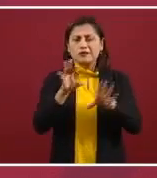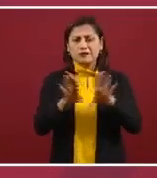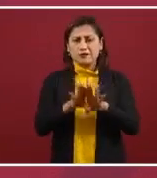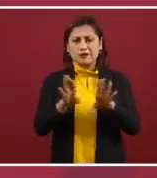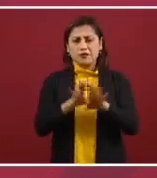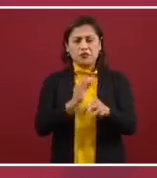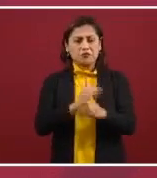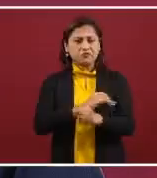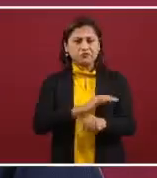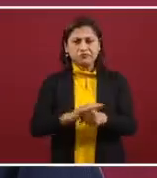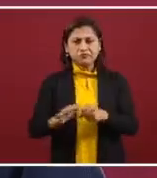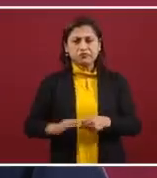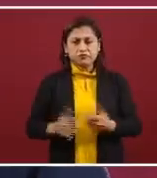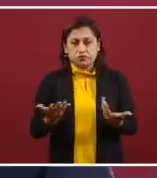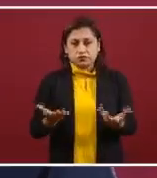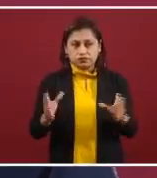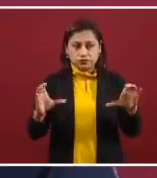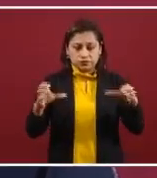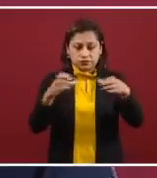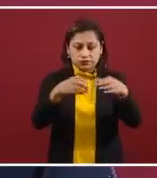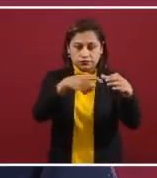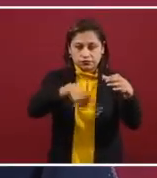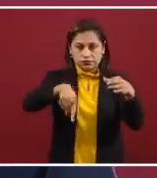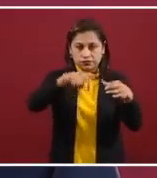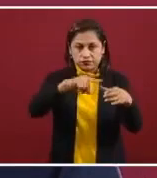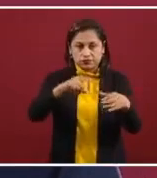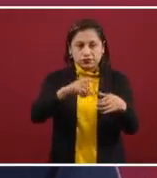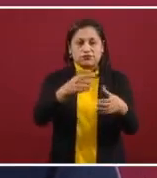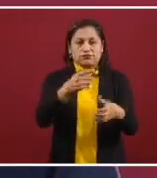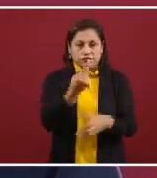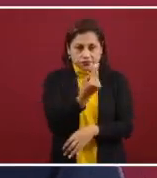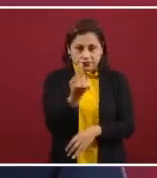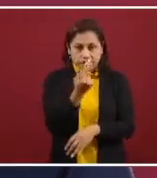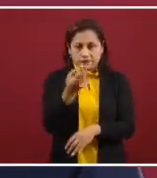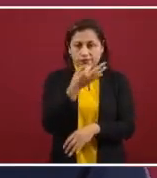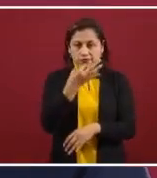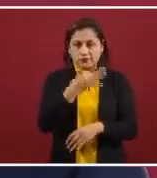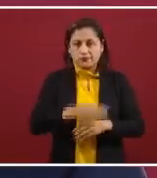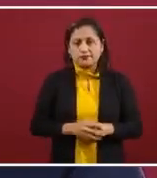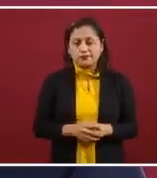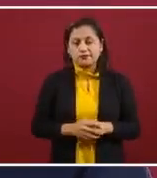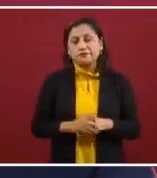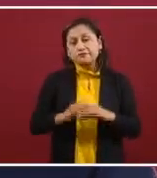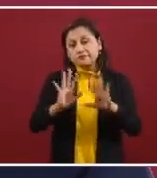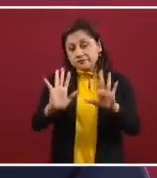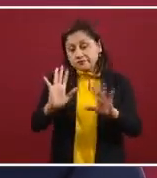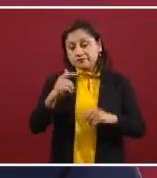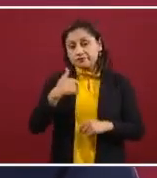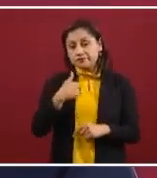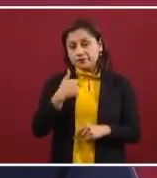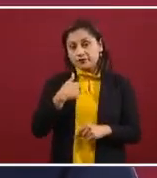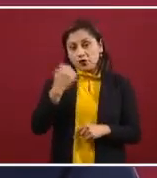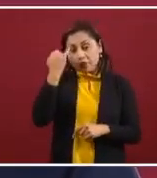que requieren los pueblos. Entonces, yo lo que he venido diciendo